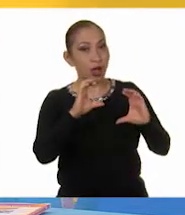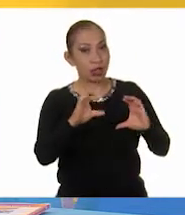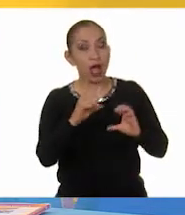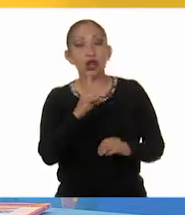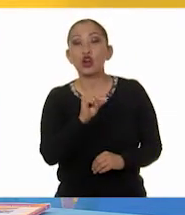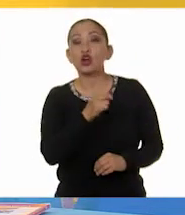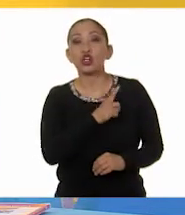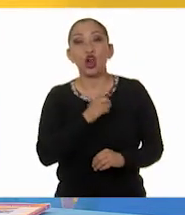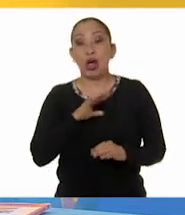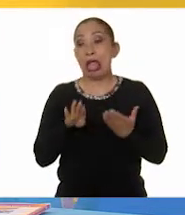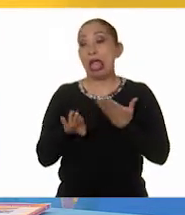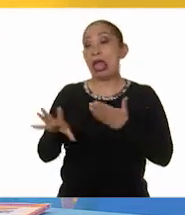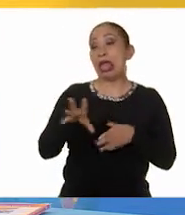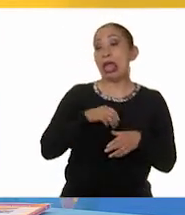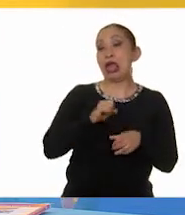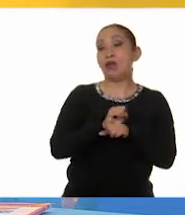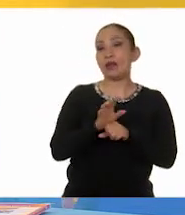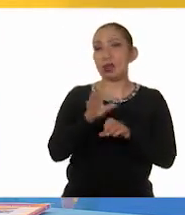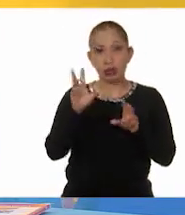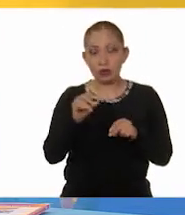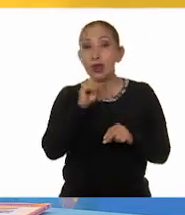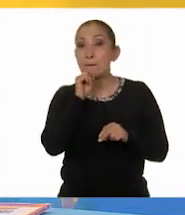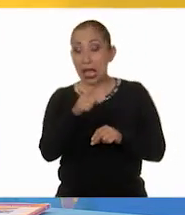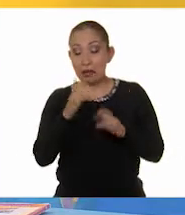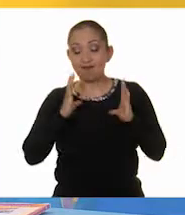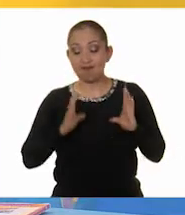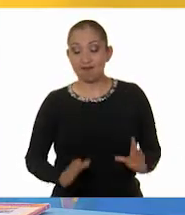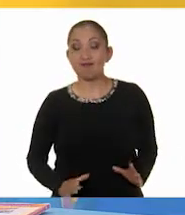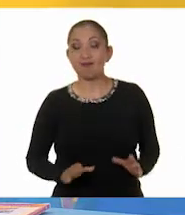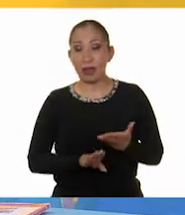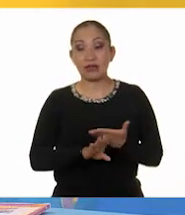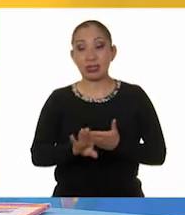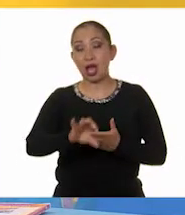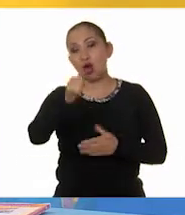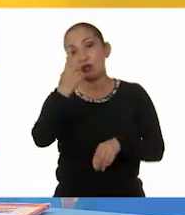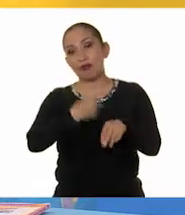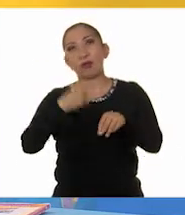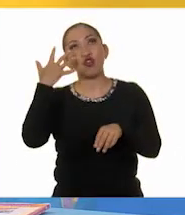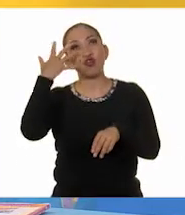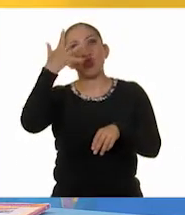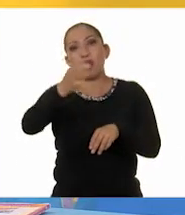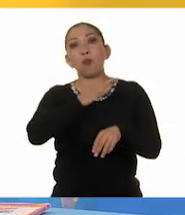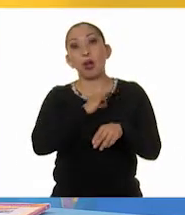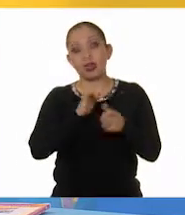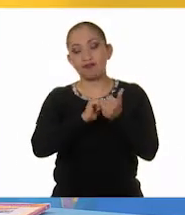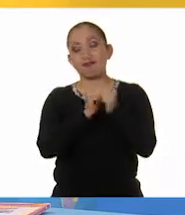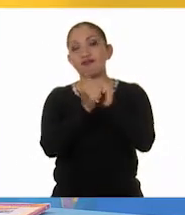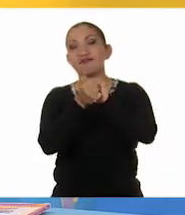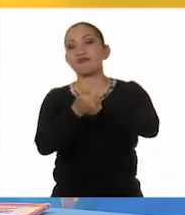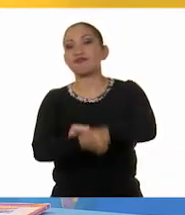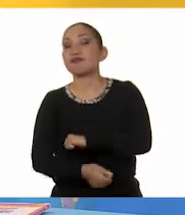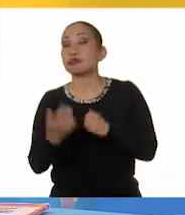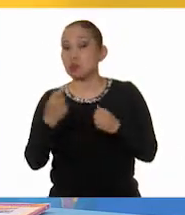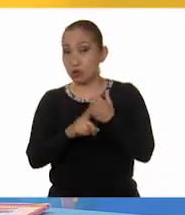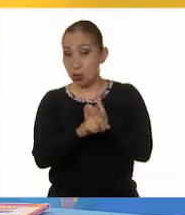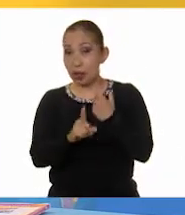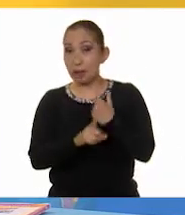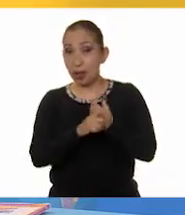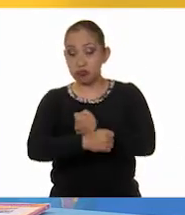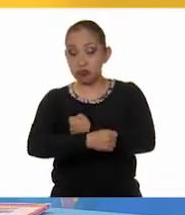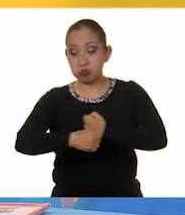solamente de no contagiarnos de COVID-19, sino también prevenir otras enfermedades que nos pueden causar graves problemas como